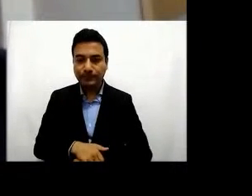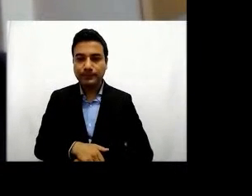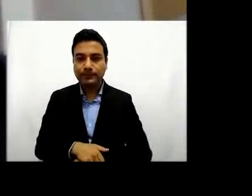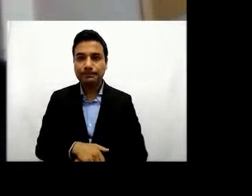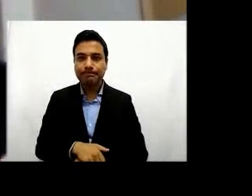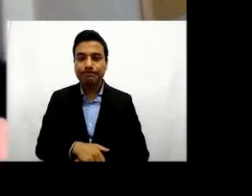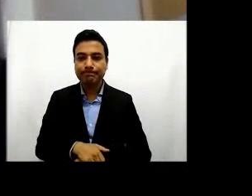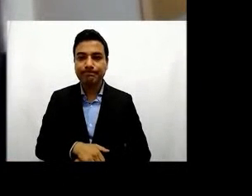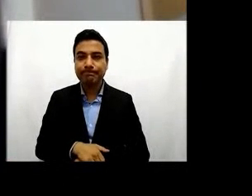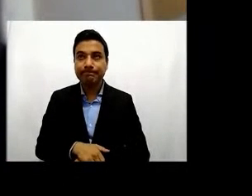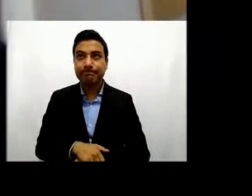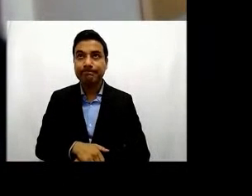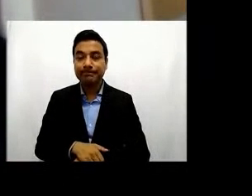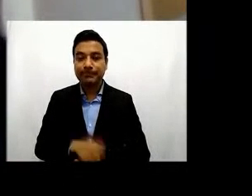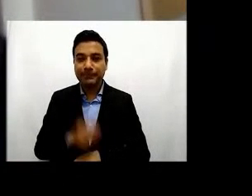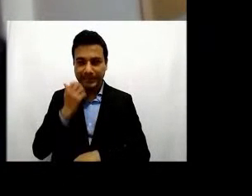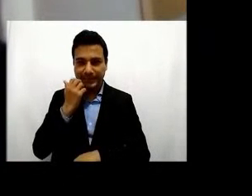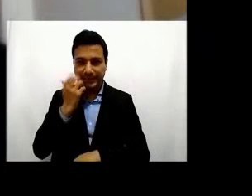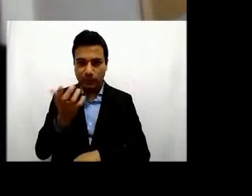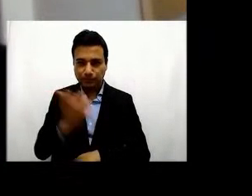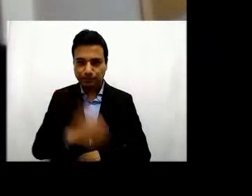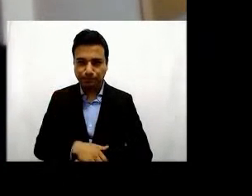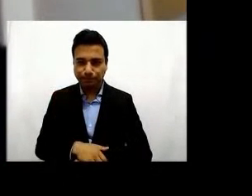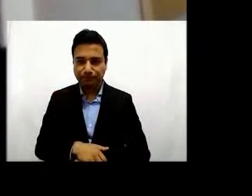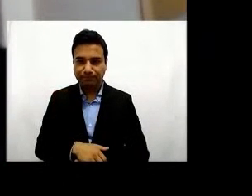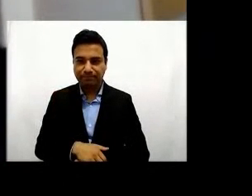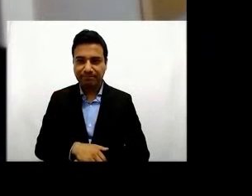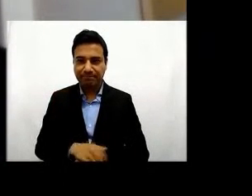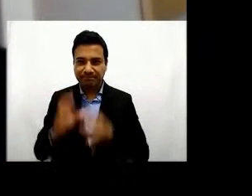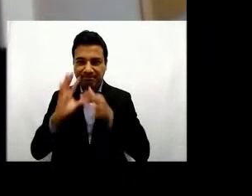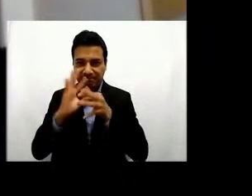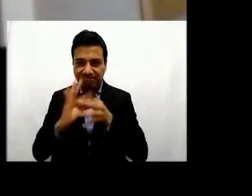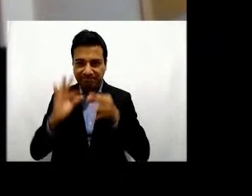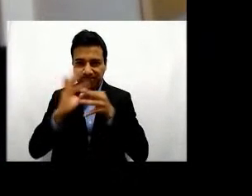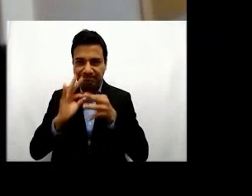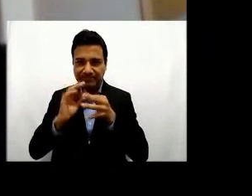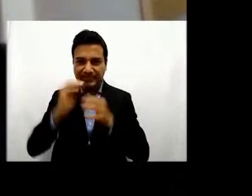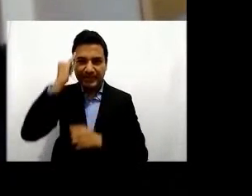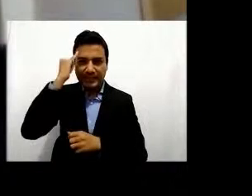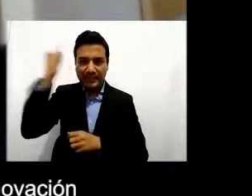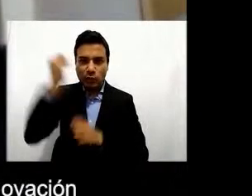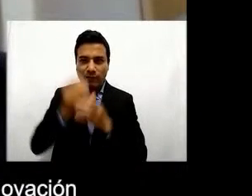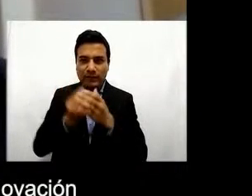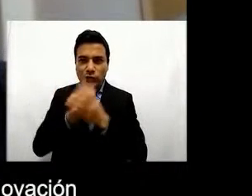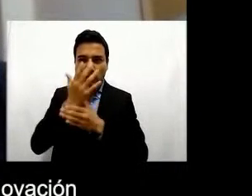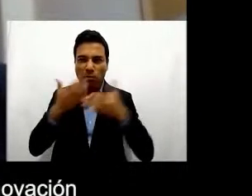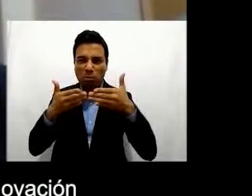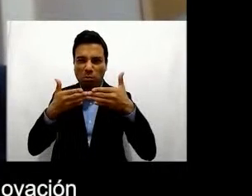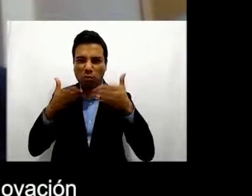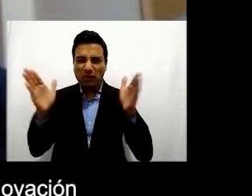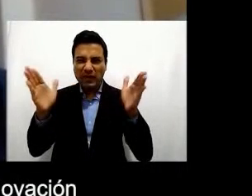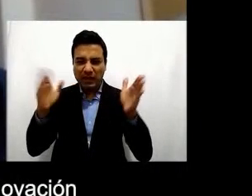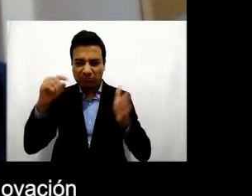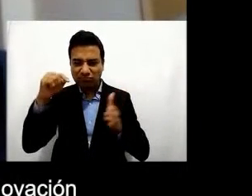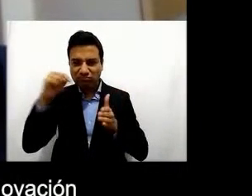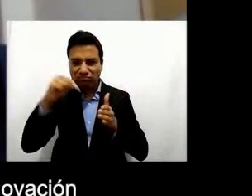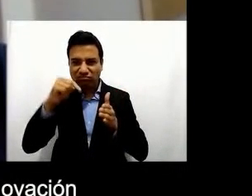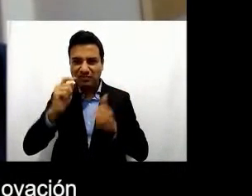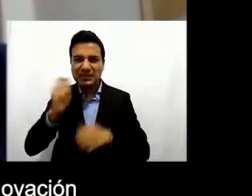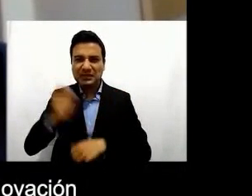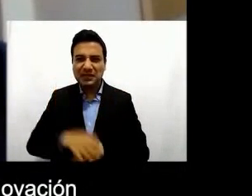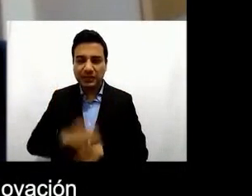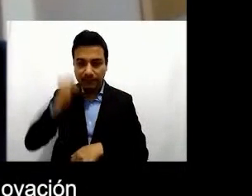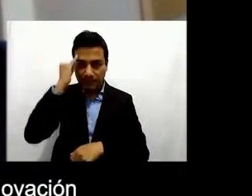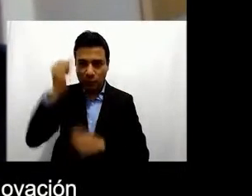me gustaría nada más delimitar un poco sobre el concepto de innovación pública y a qué nos referimos con innovación pública e innovación ciudadana